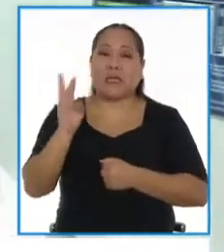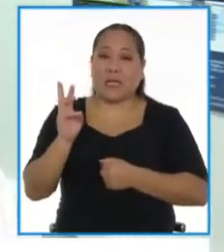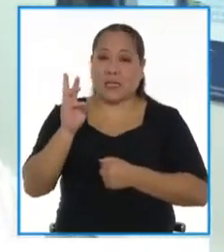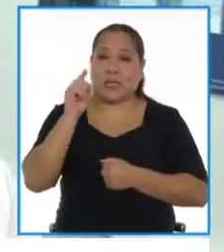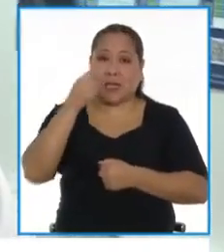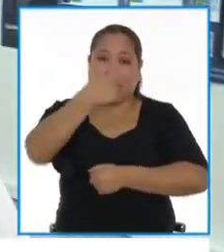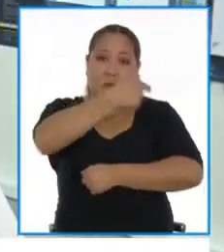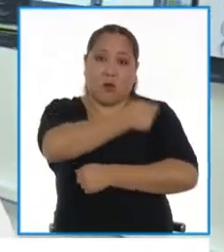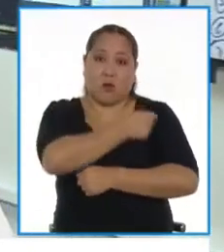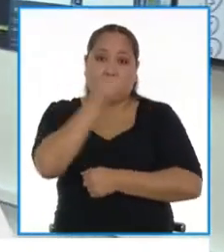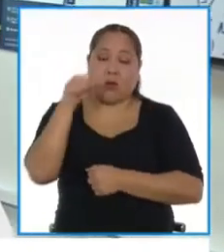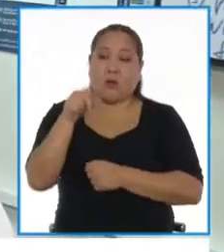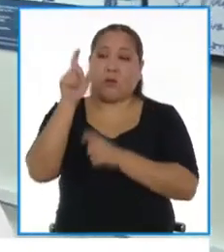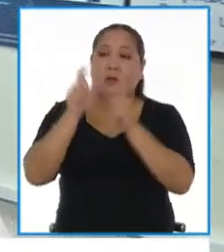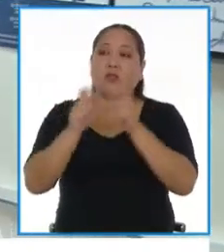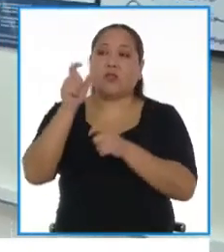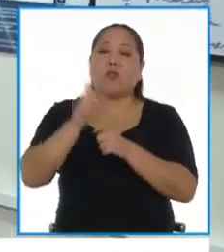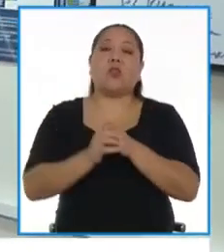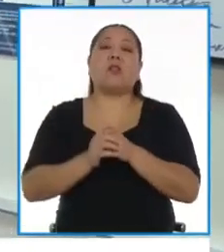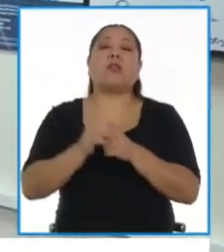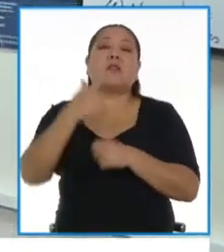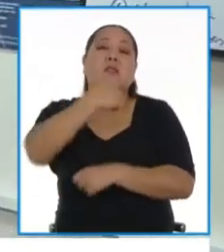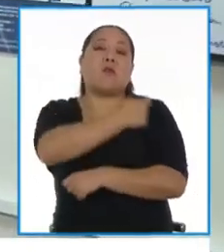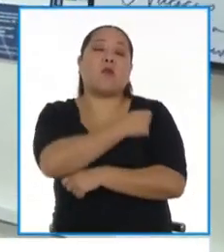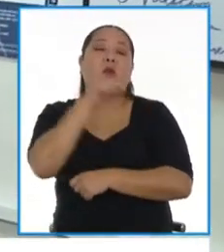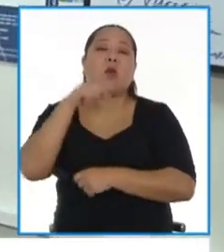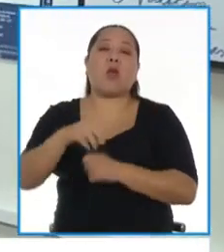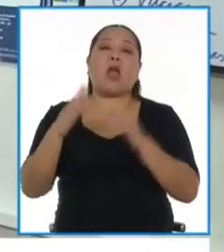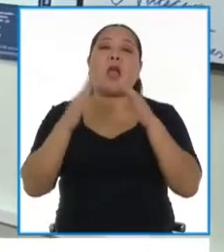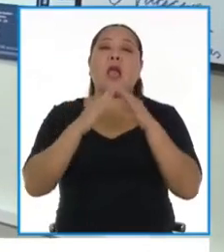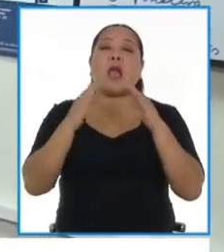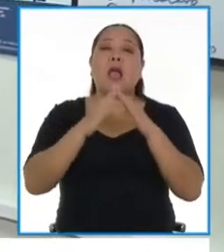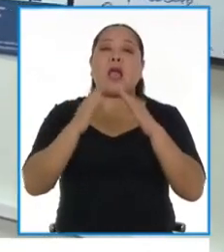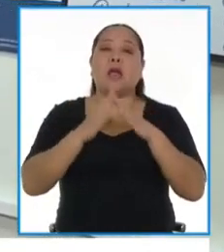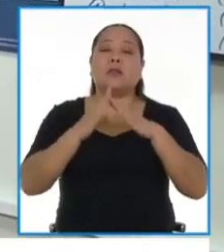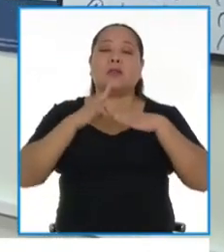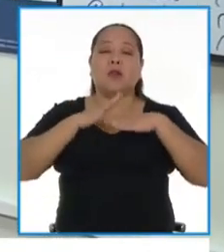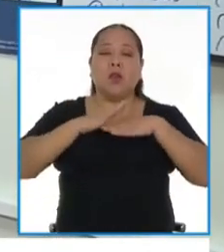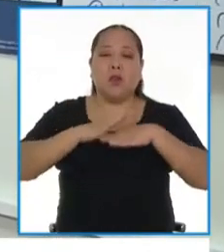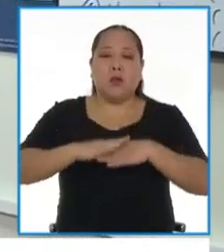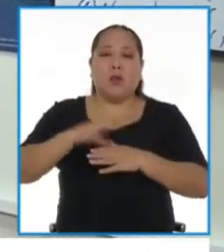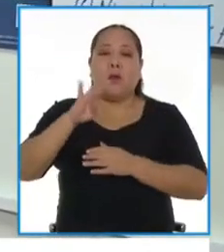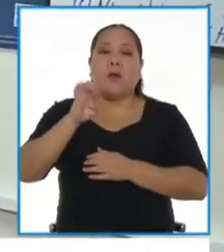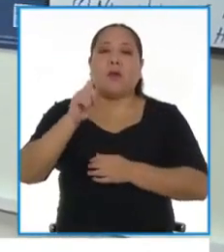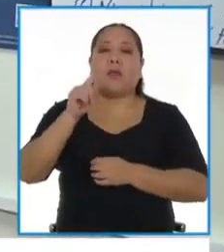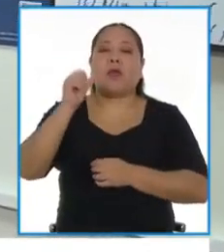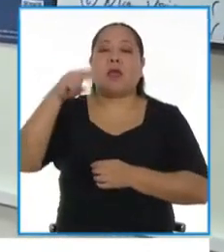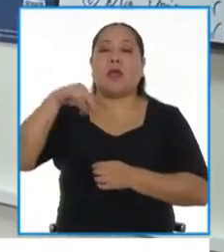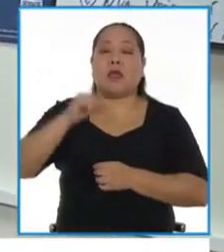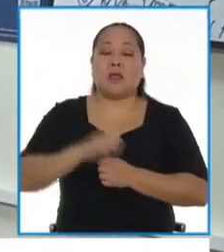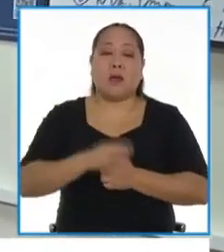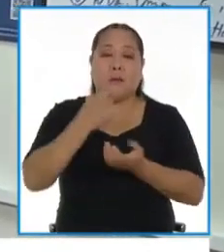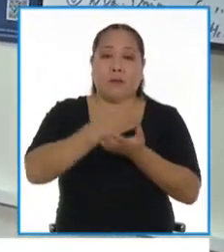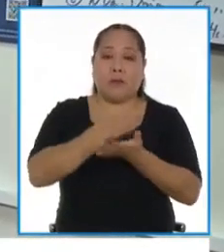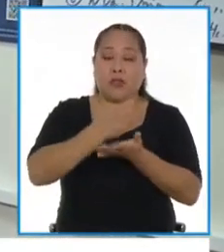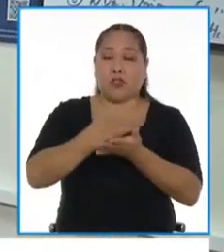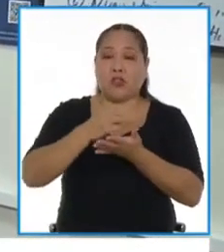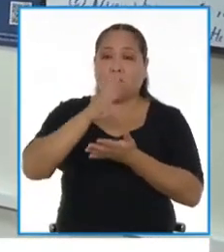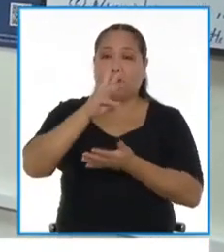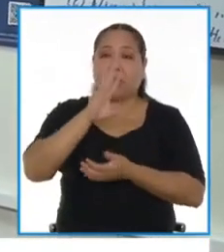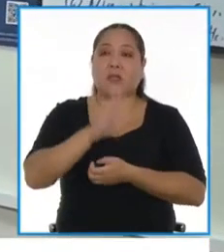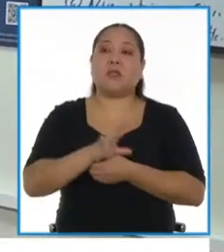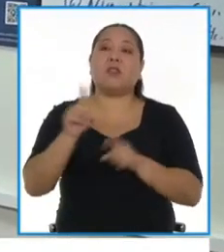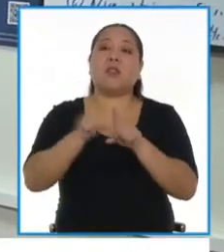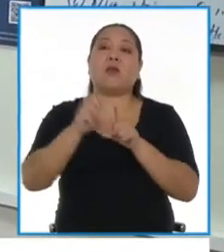dosis que se han vacunado a personal también de la Casa Reposo Betania, Santa Rosa, Pensión 65 y